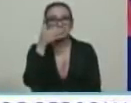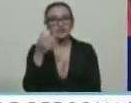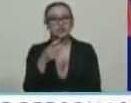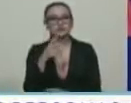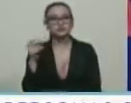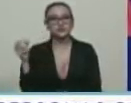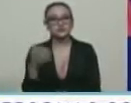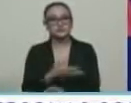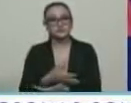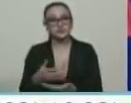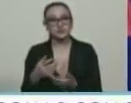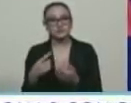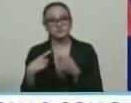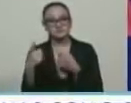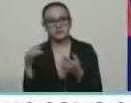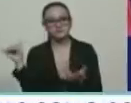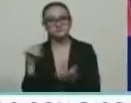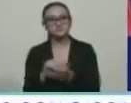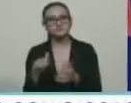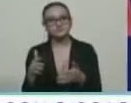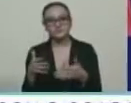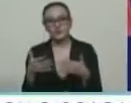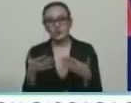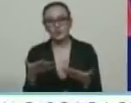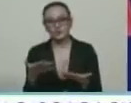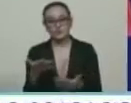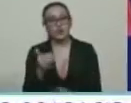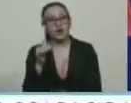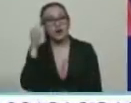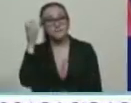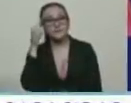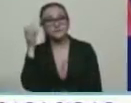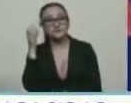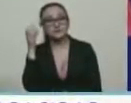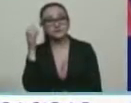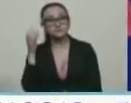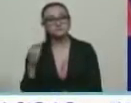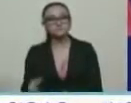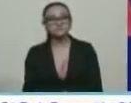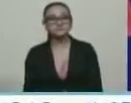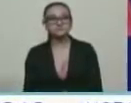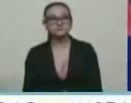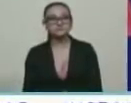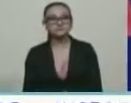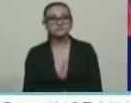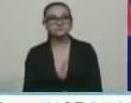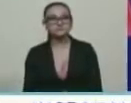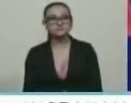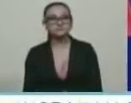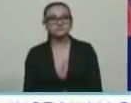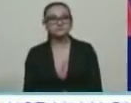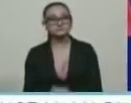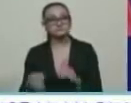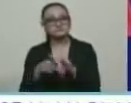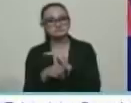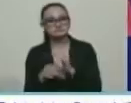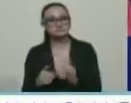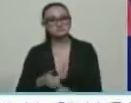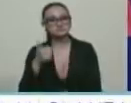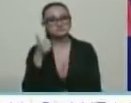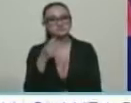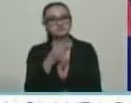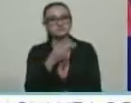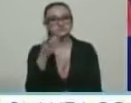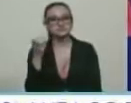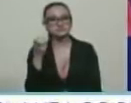pasajeros. Y cuando tengamos esta capacidad de pasajeros, van a acceder más que